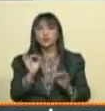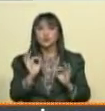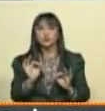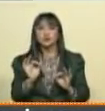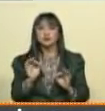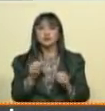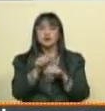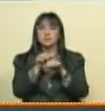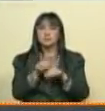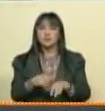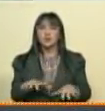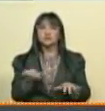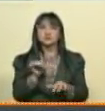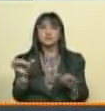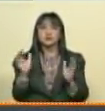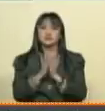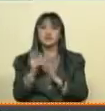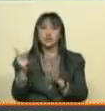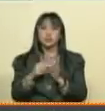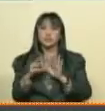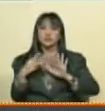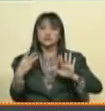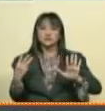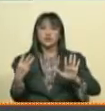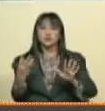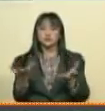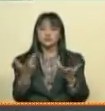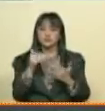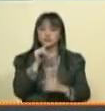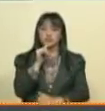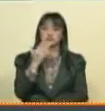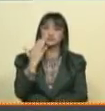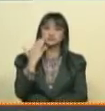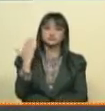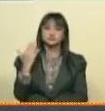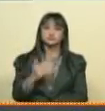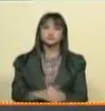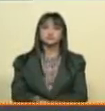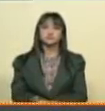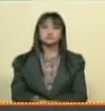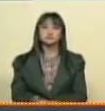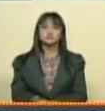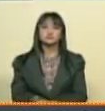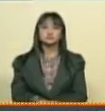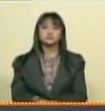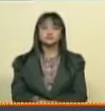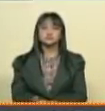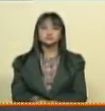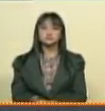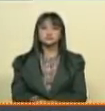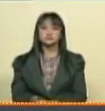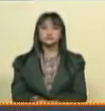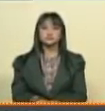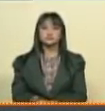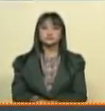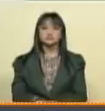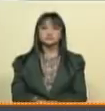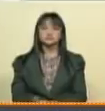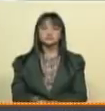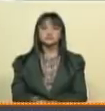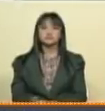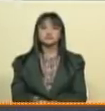todo este despliegue de Semana Santa 2018. Carlos Rebeto nos tiene todos los detalles desde el lugar. Carlos, ¿cómo estás? Cuéntanos.